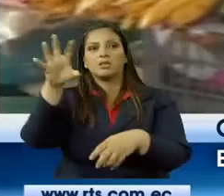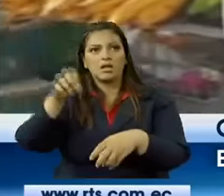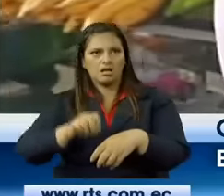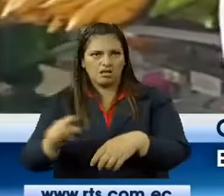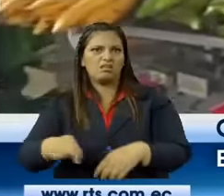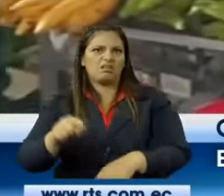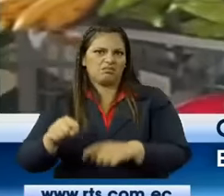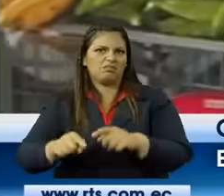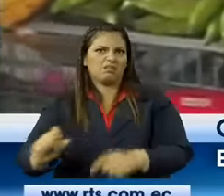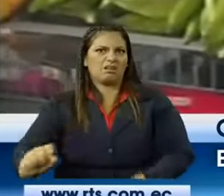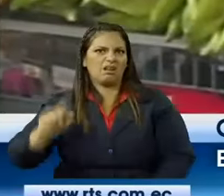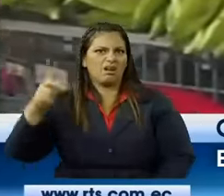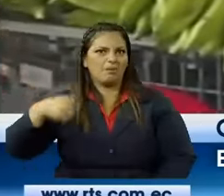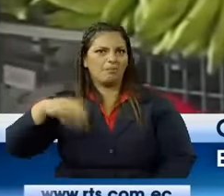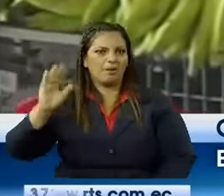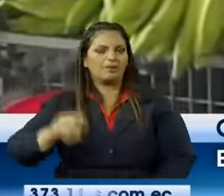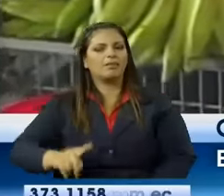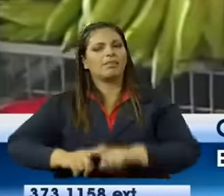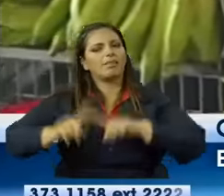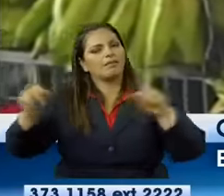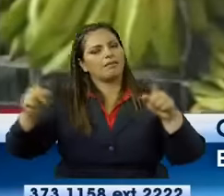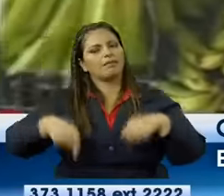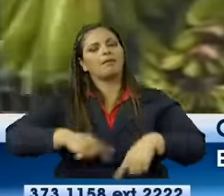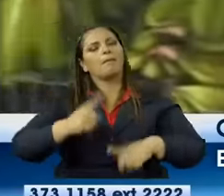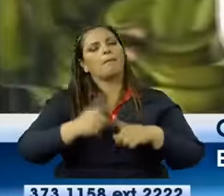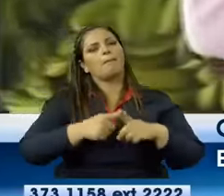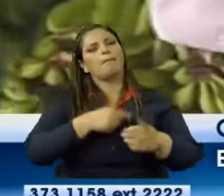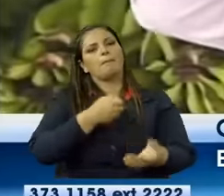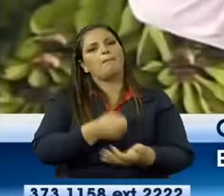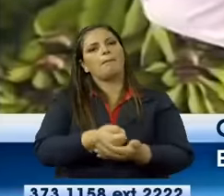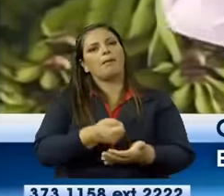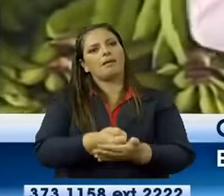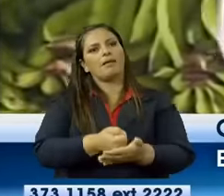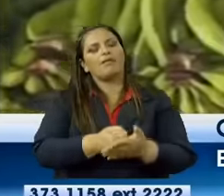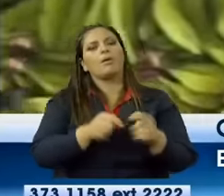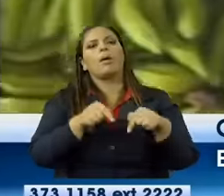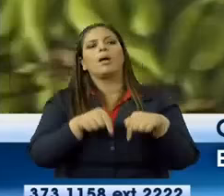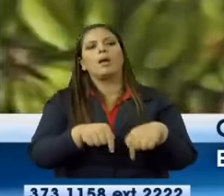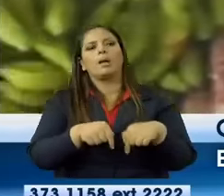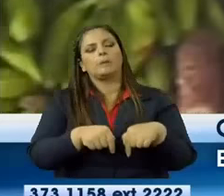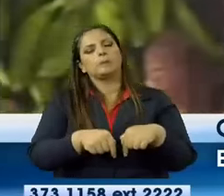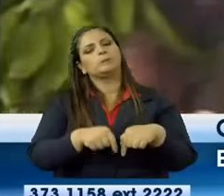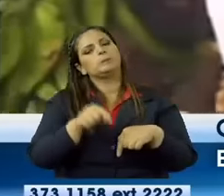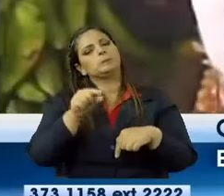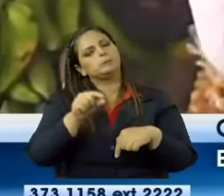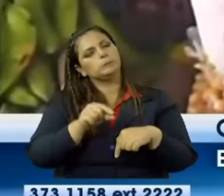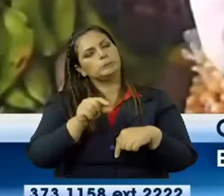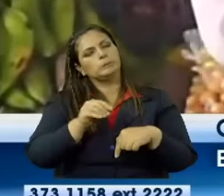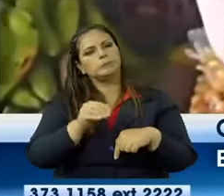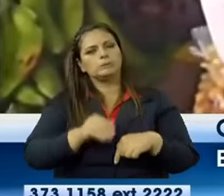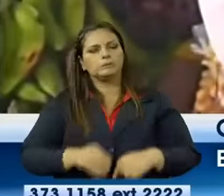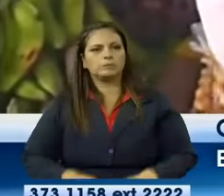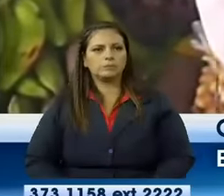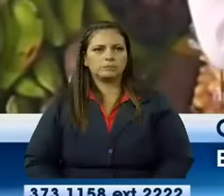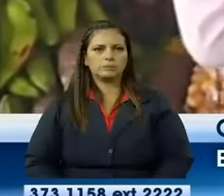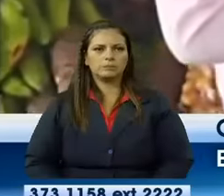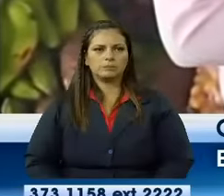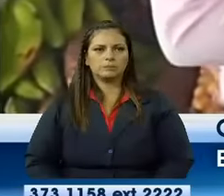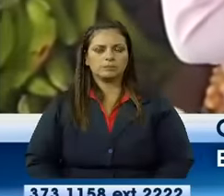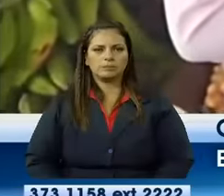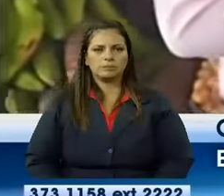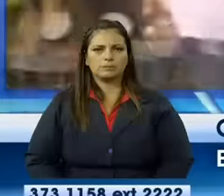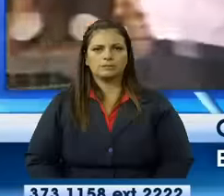o populares, sí van a encontrar obviamente otros precios, es verdad. Pero ya cuando uno está acostumbrado a comprar